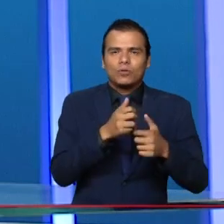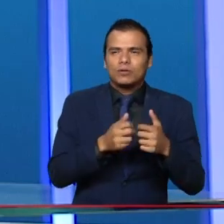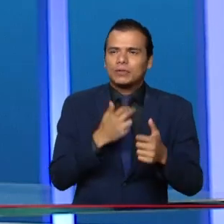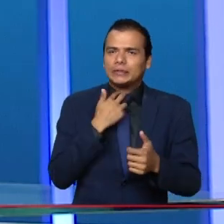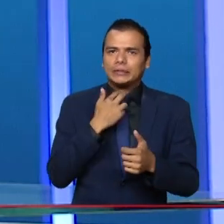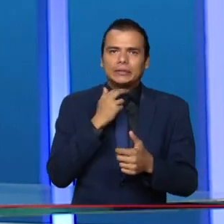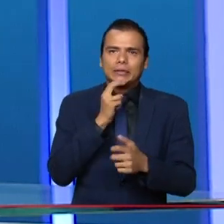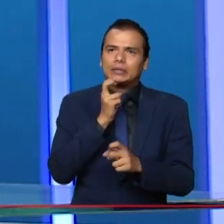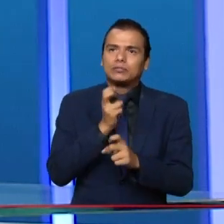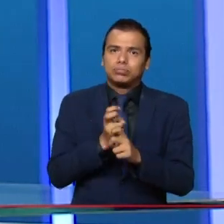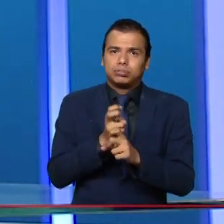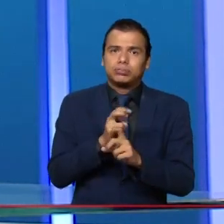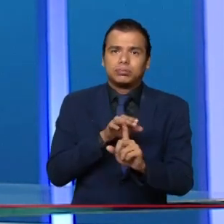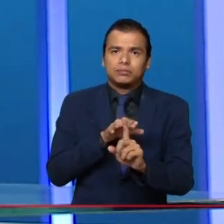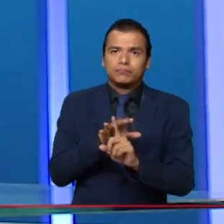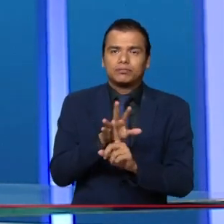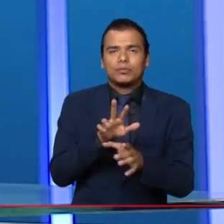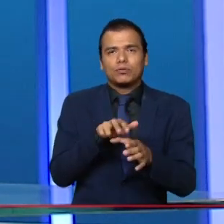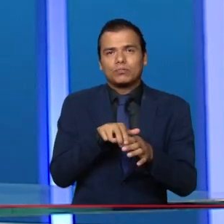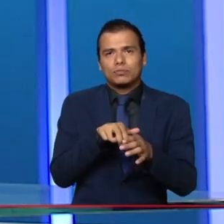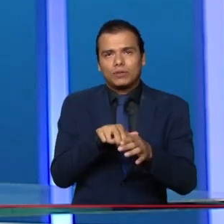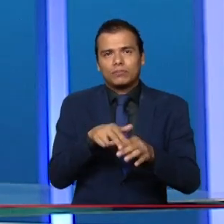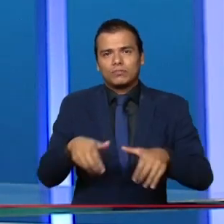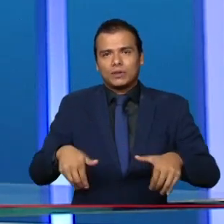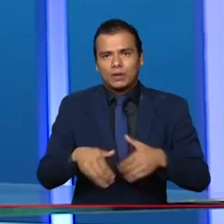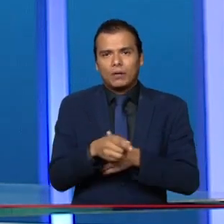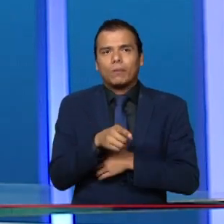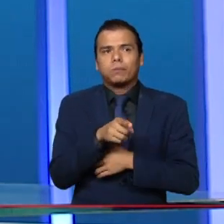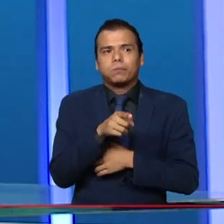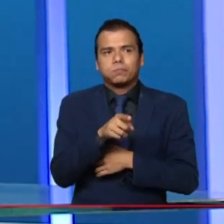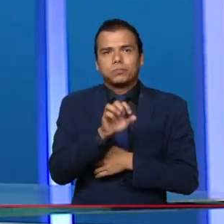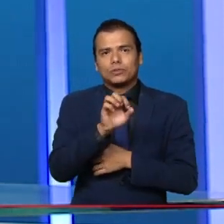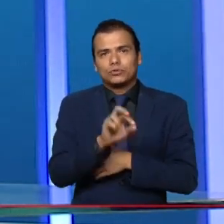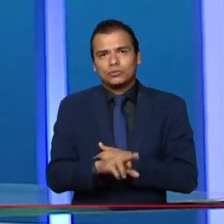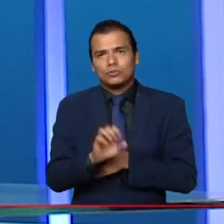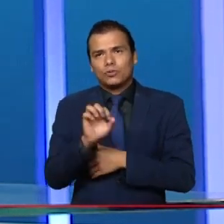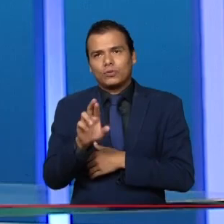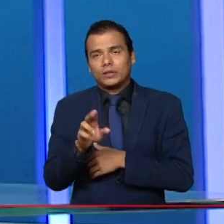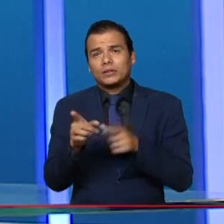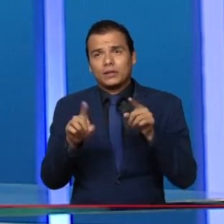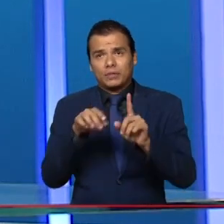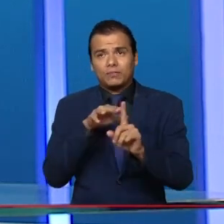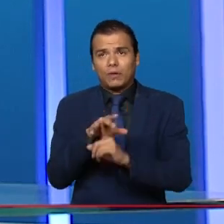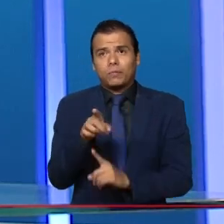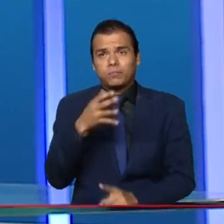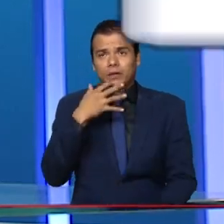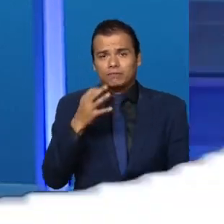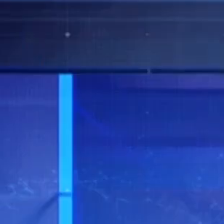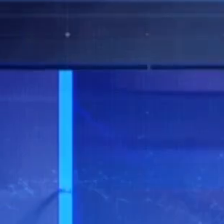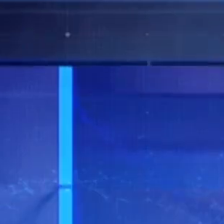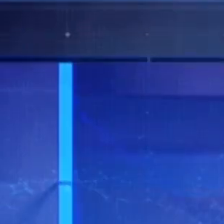que incluso afecta la movilidad en las vías que conectan el sur con el oriente de la ciudad.